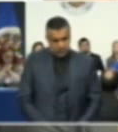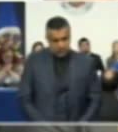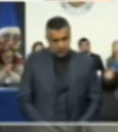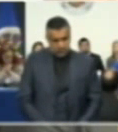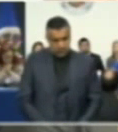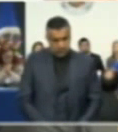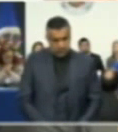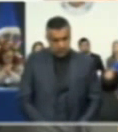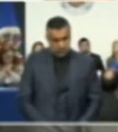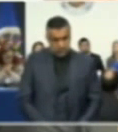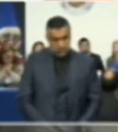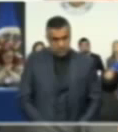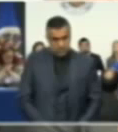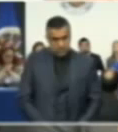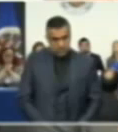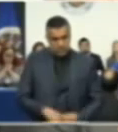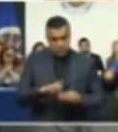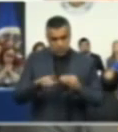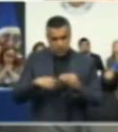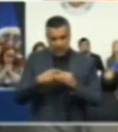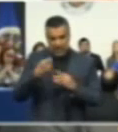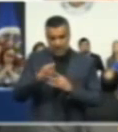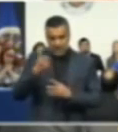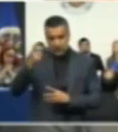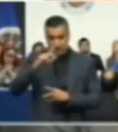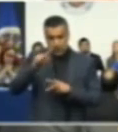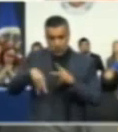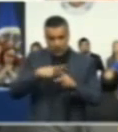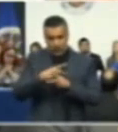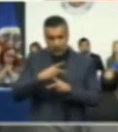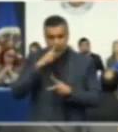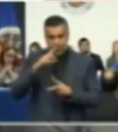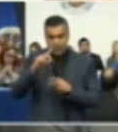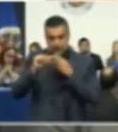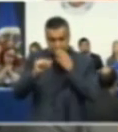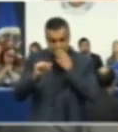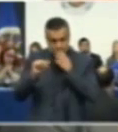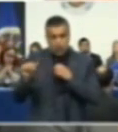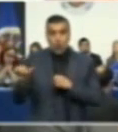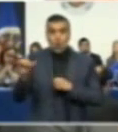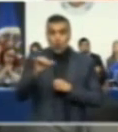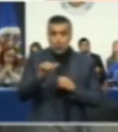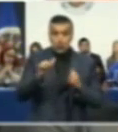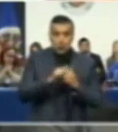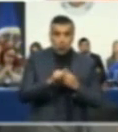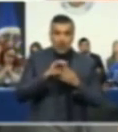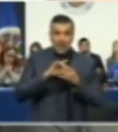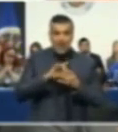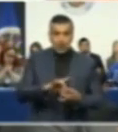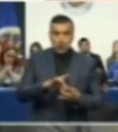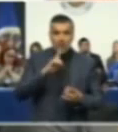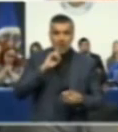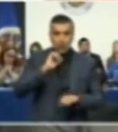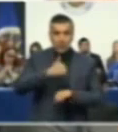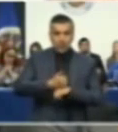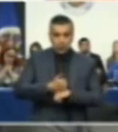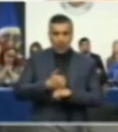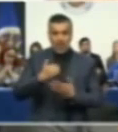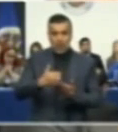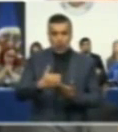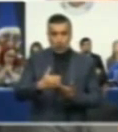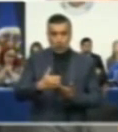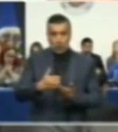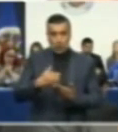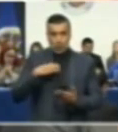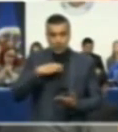sobre la eliminación de todas las formas de discriminación junto con relación a lo establecido en la